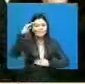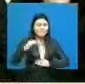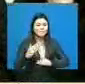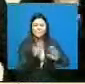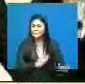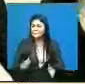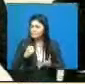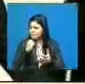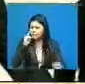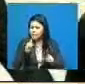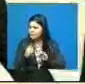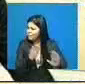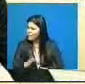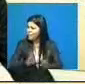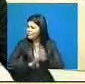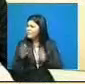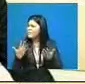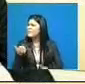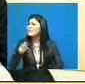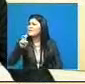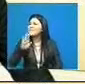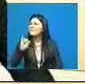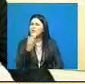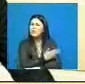inversiones, del plan de desarrollo, de 17 billones de pesos,